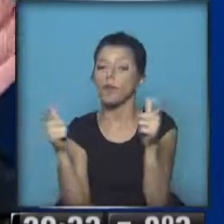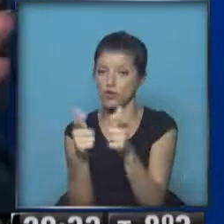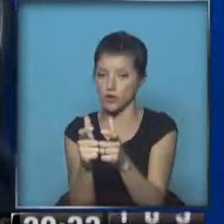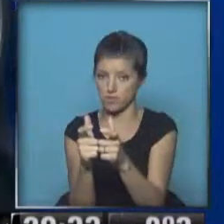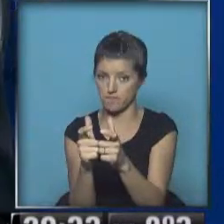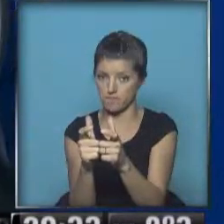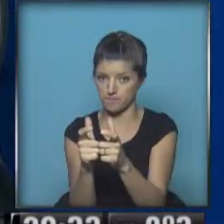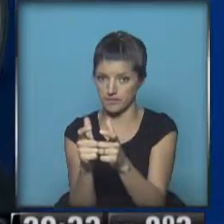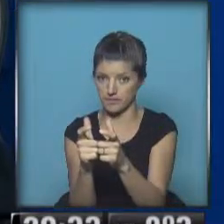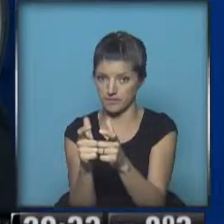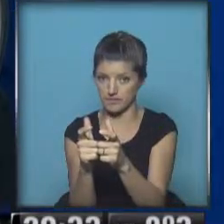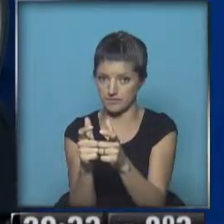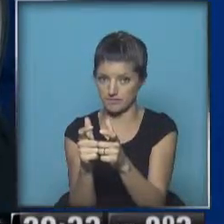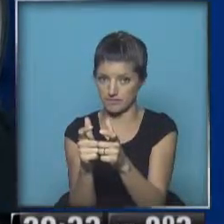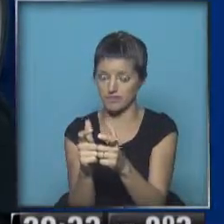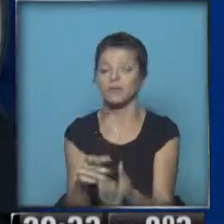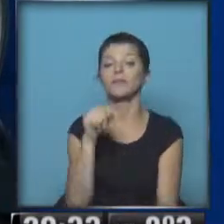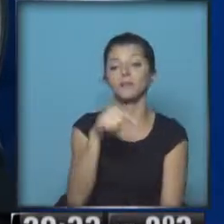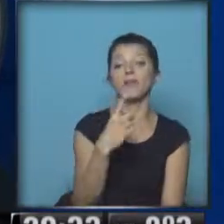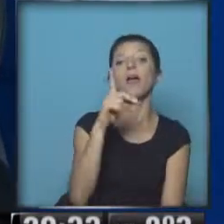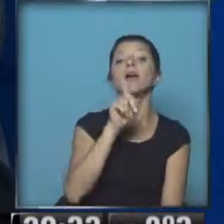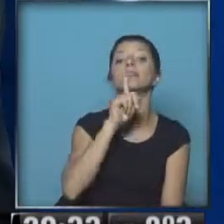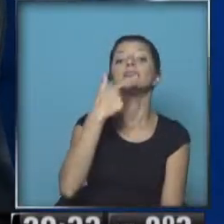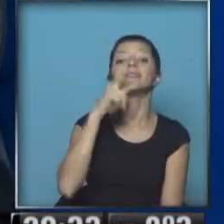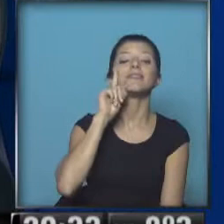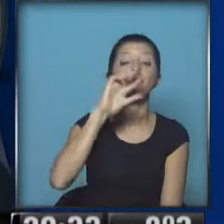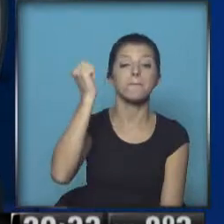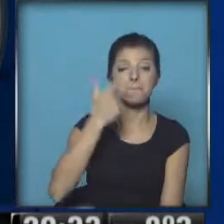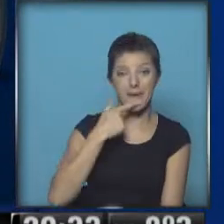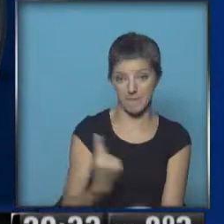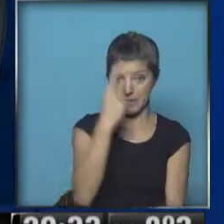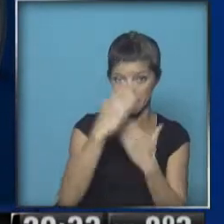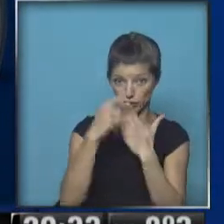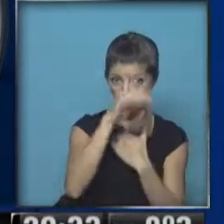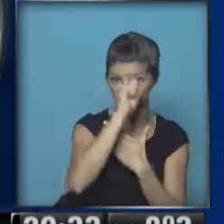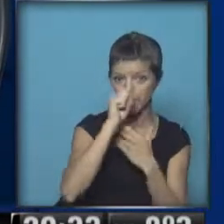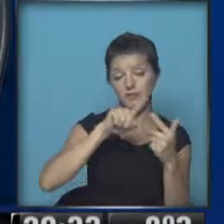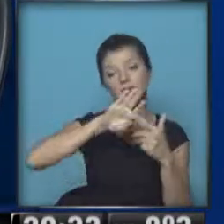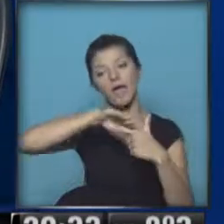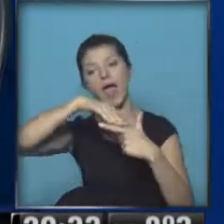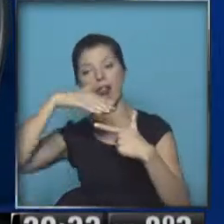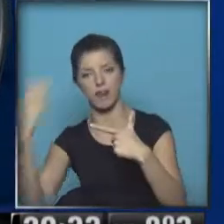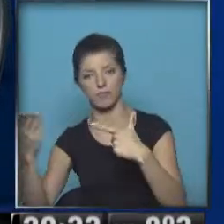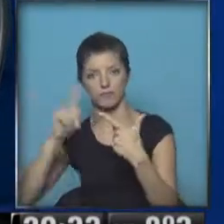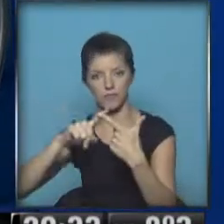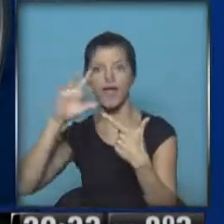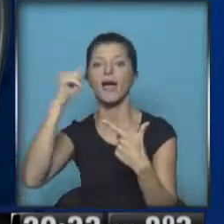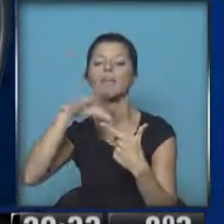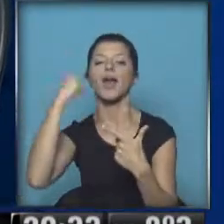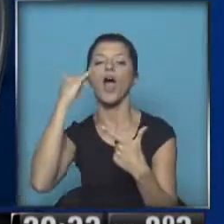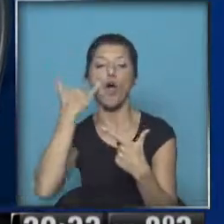imagen es muy elocuente. Estaba Alexis Tsipras, el primer ministro griego. A su izquierda, paradójicamente, Mariano